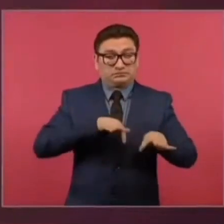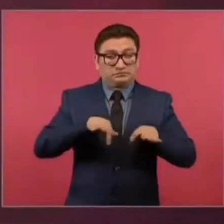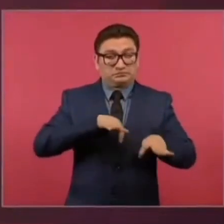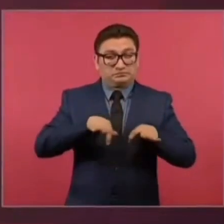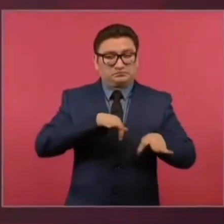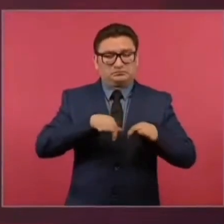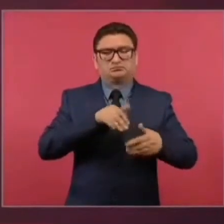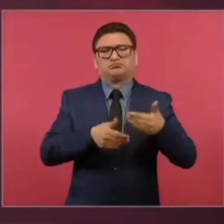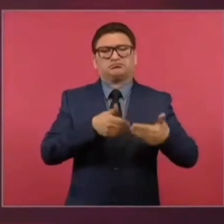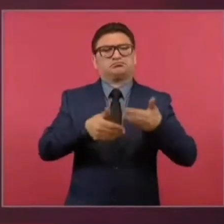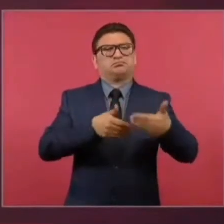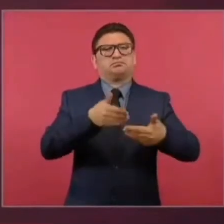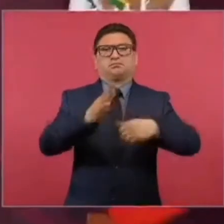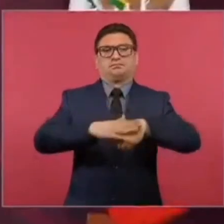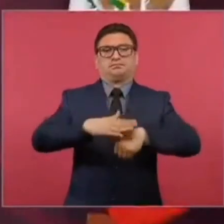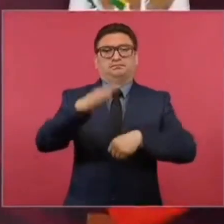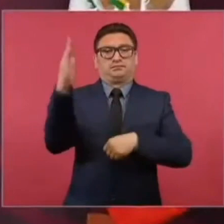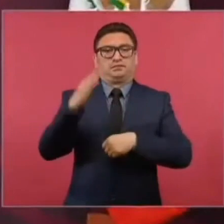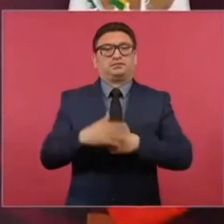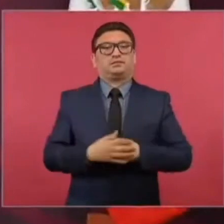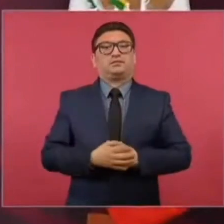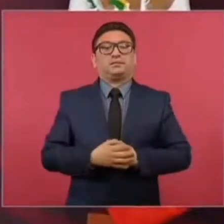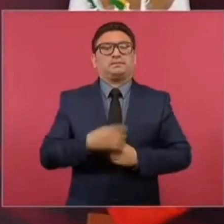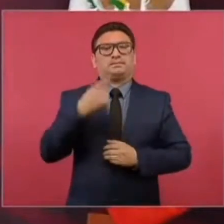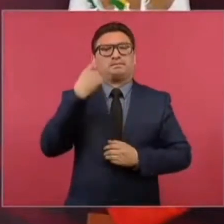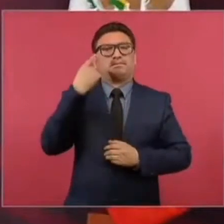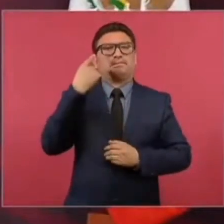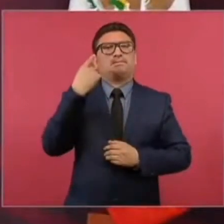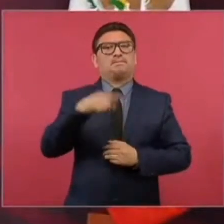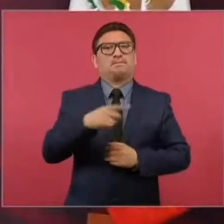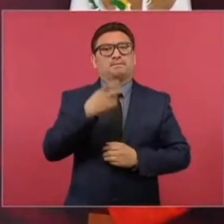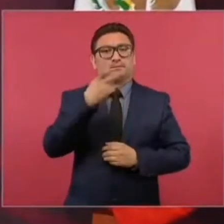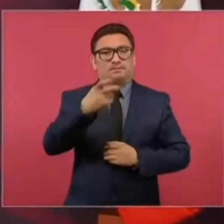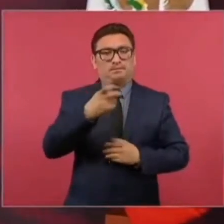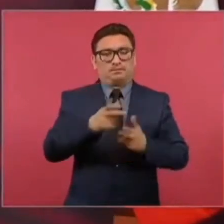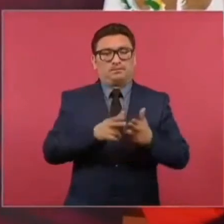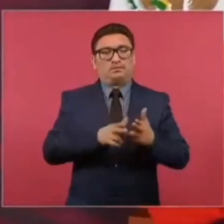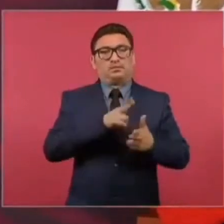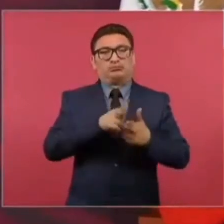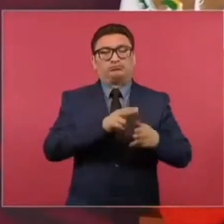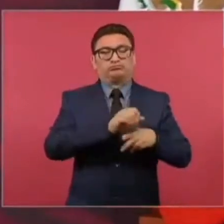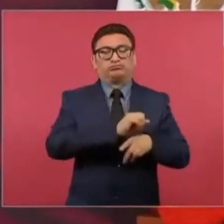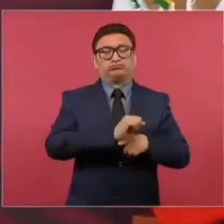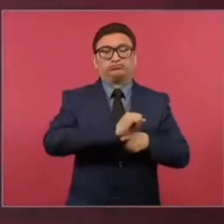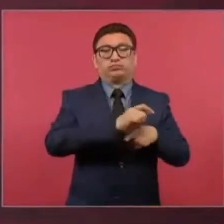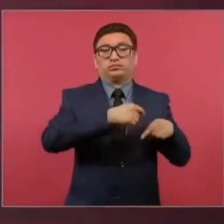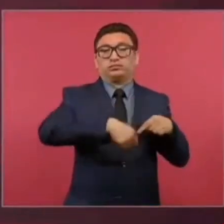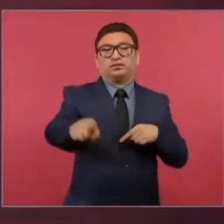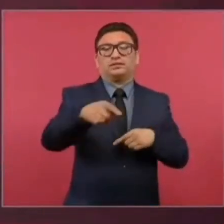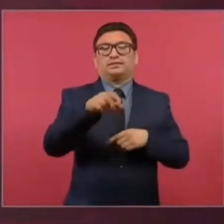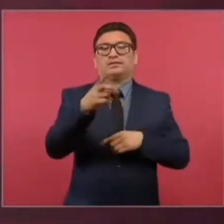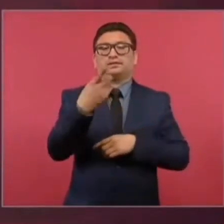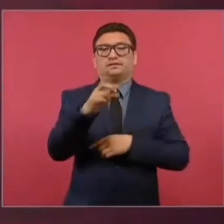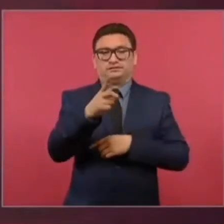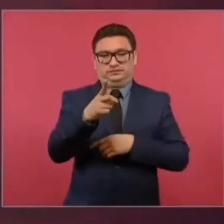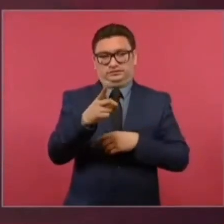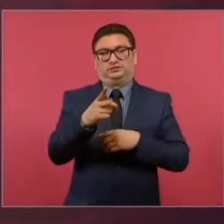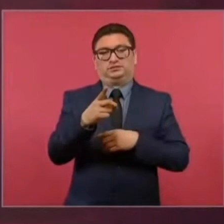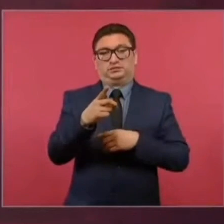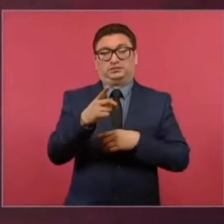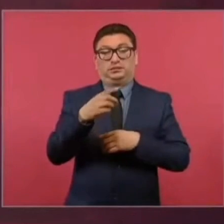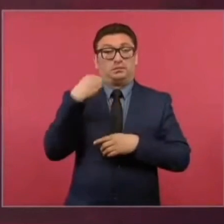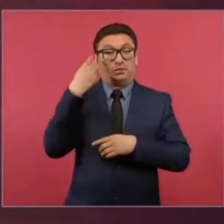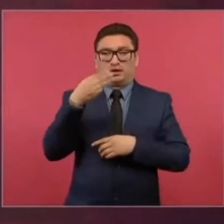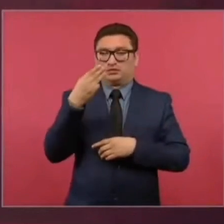se avanza más para tener ese tren en diciembre y no en